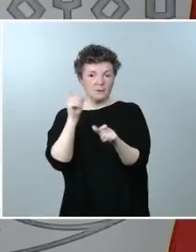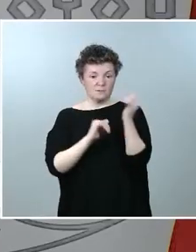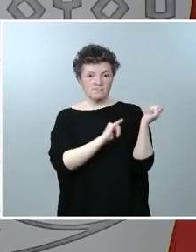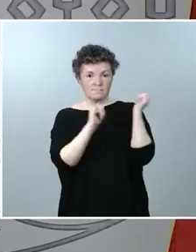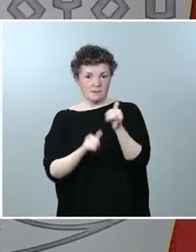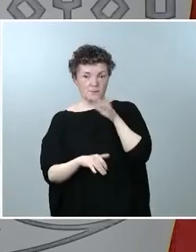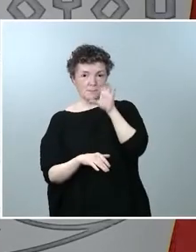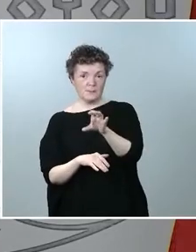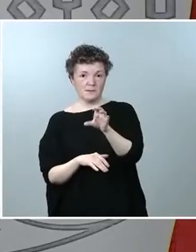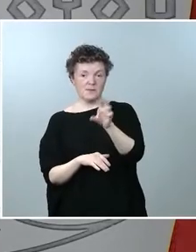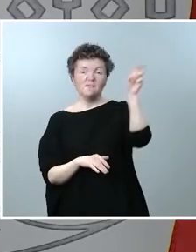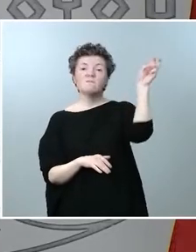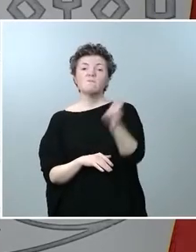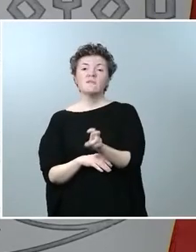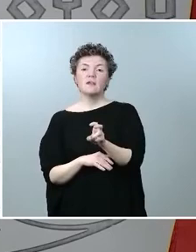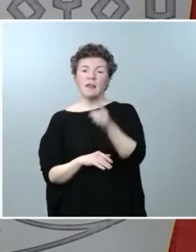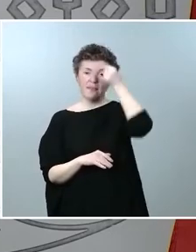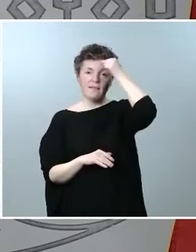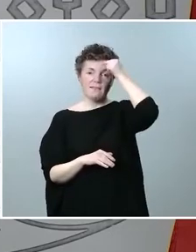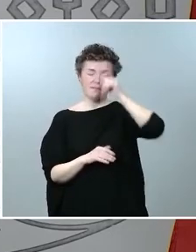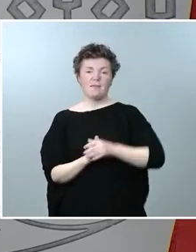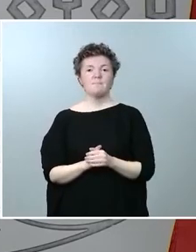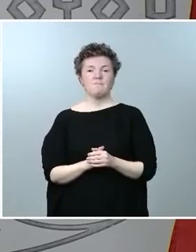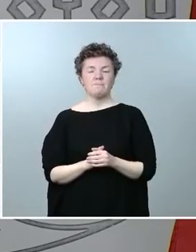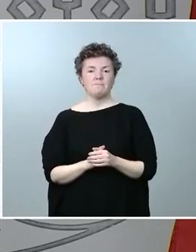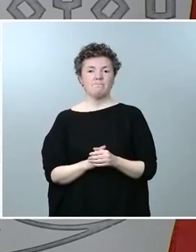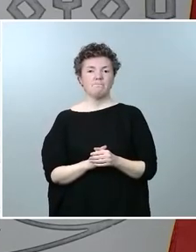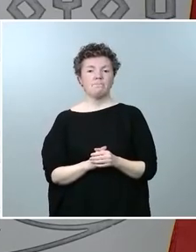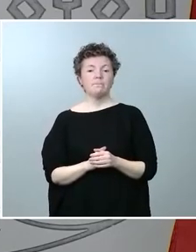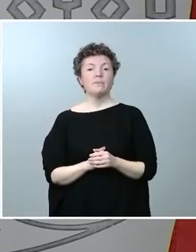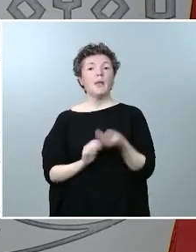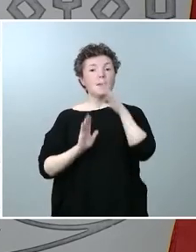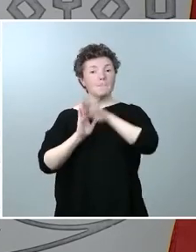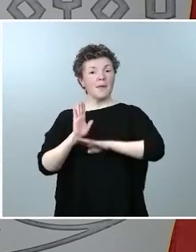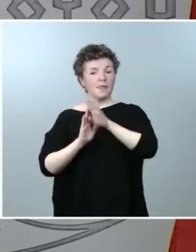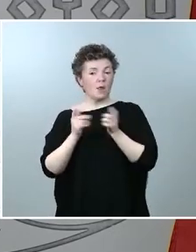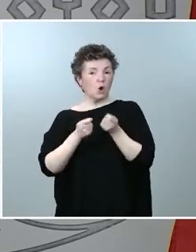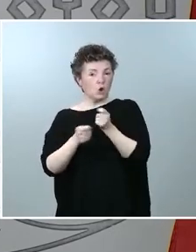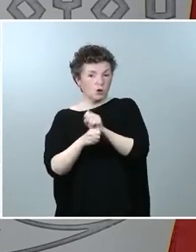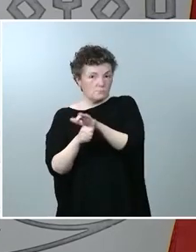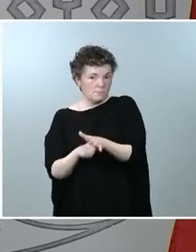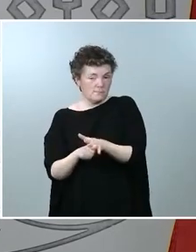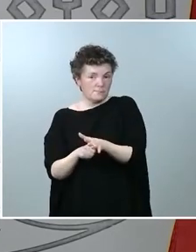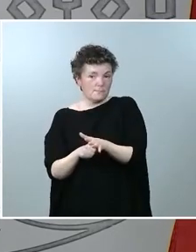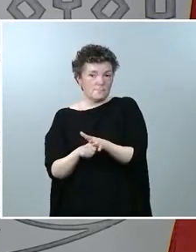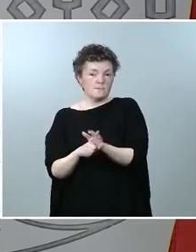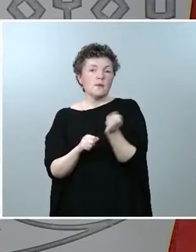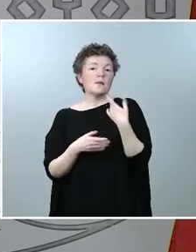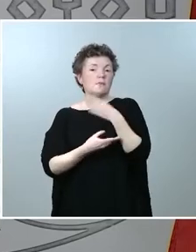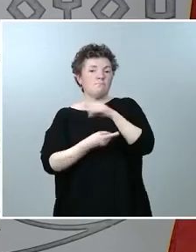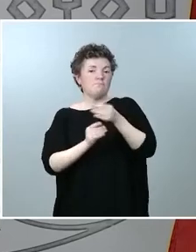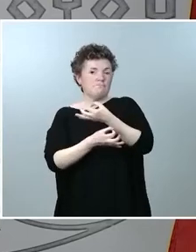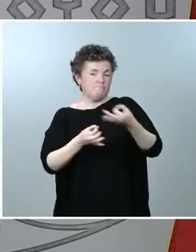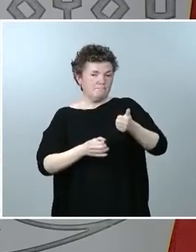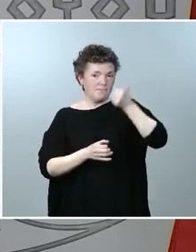procedentes de la India. Dentro de todas las medidas de control sanitario que son más adecuadas, justamente